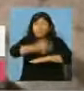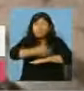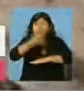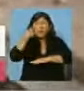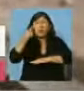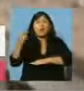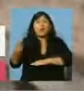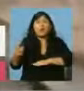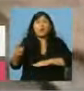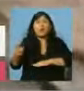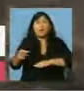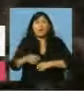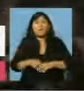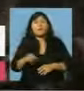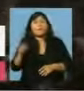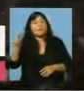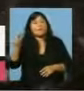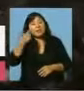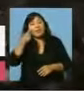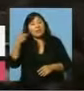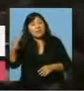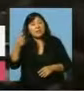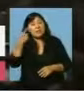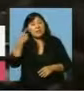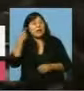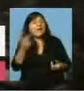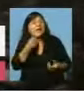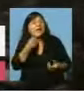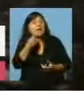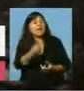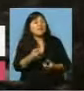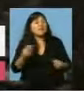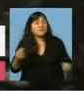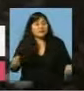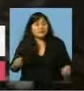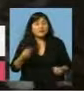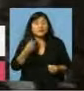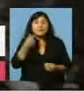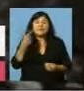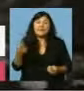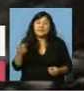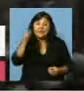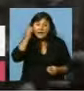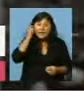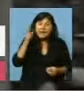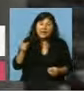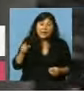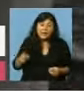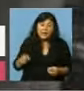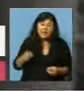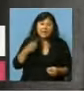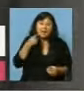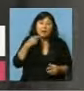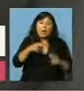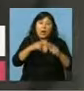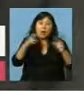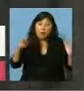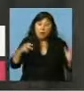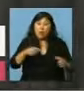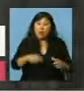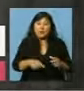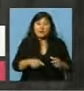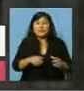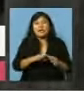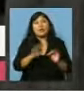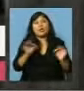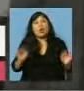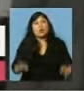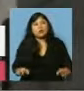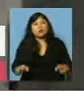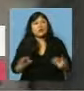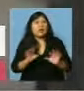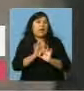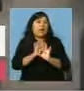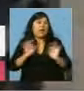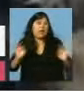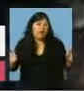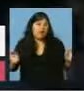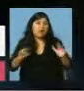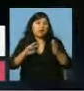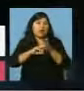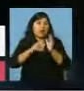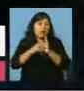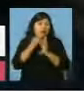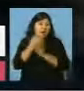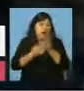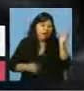esto? Mire, desde un principio la idea era que el puente no estaba en condiciones, que por las lluvias ahora no